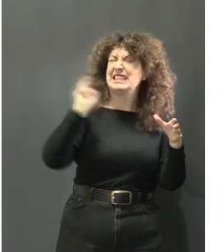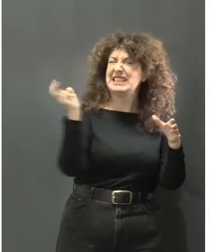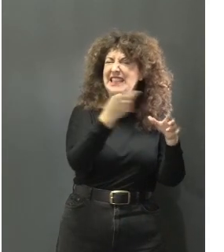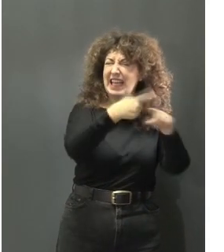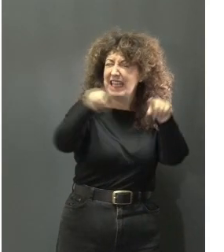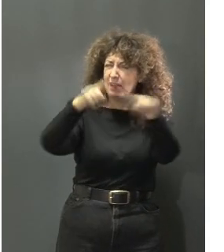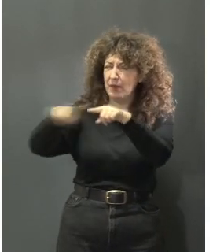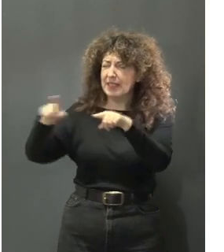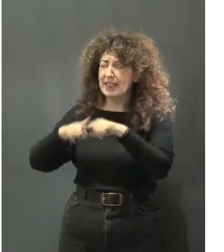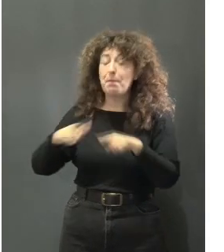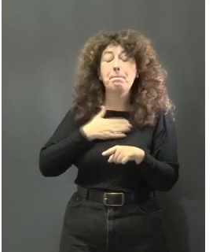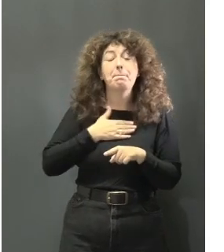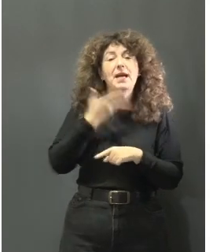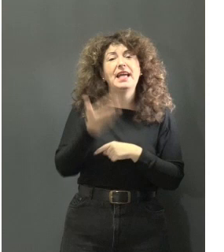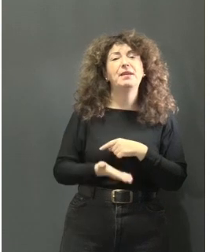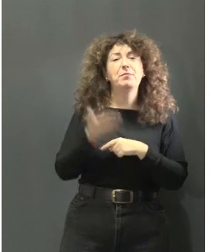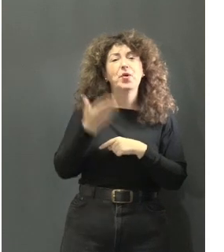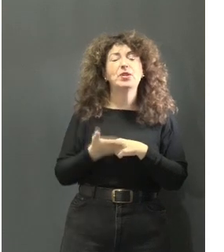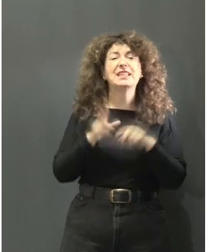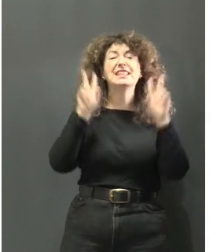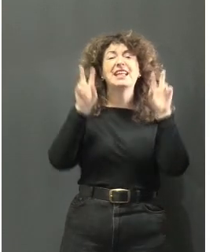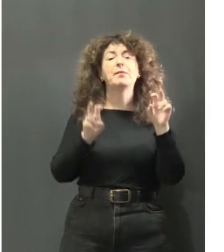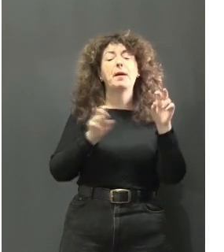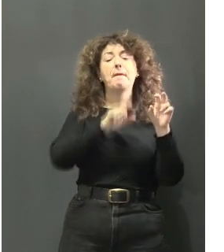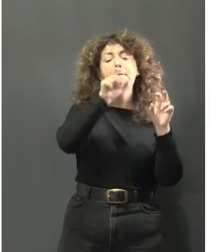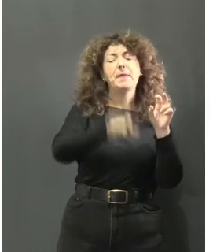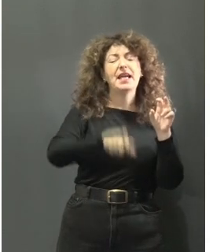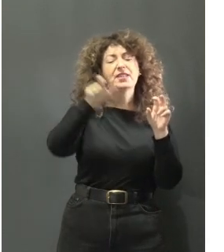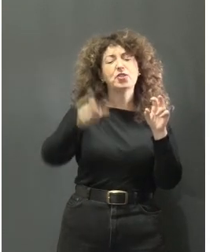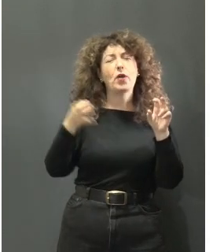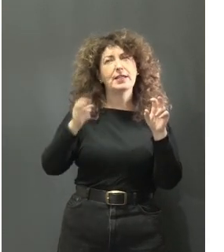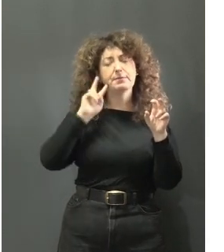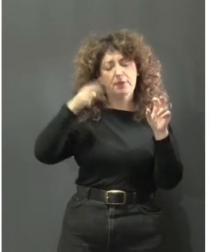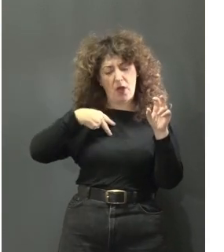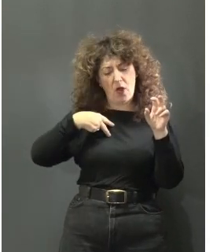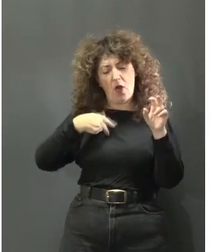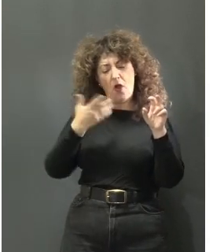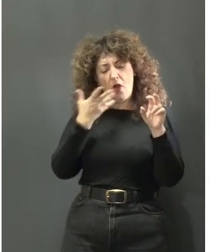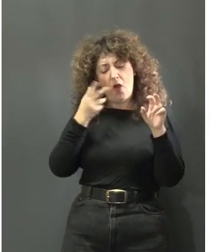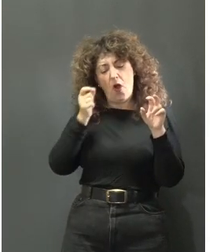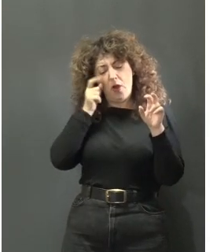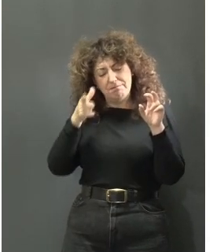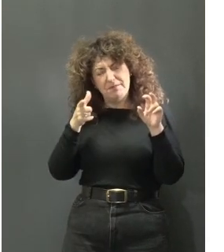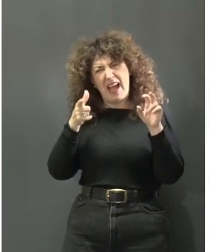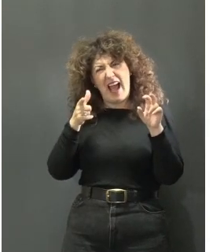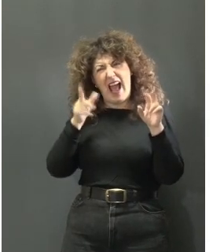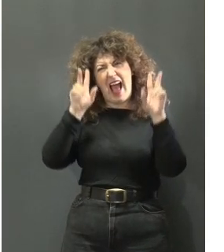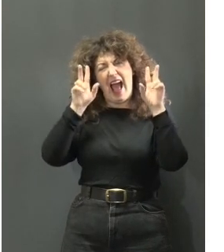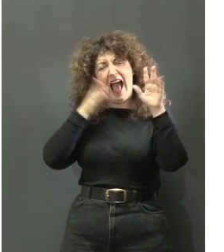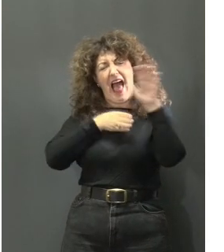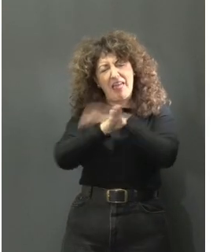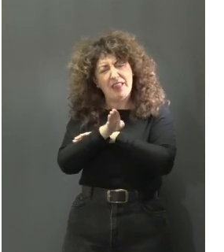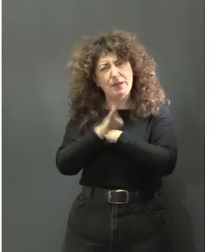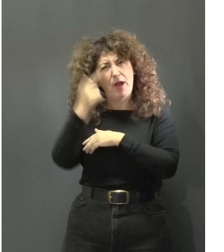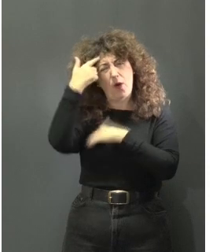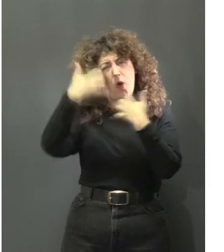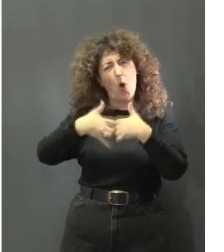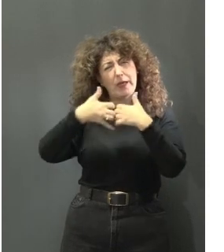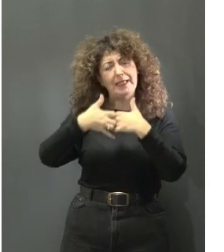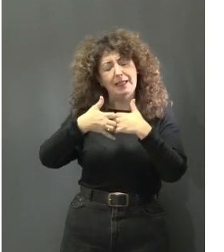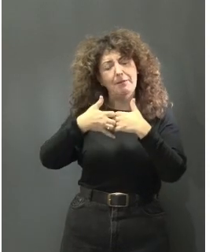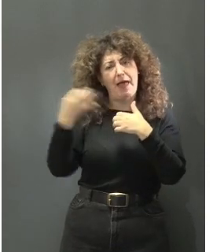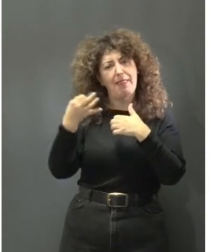veo importante en cuanto a las personas que tienen que concienciarse acerca de la accesibilidad cognitiva. Hay gente que tiene muy